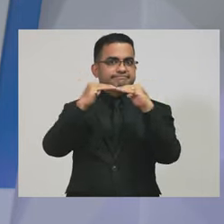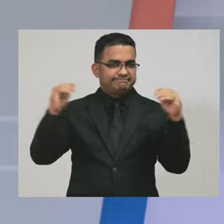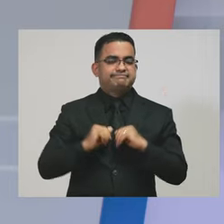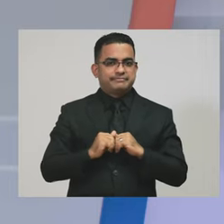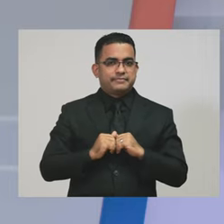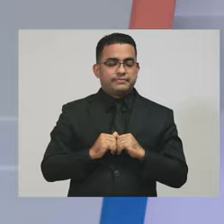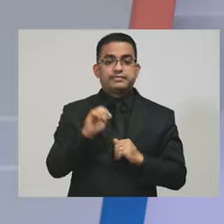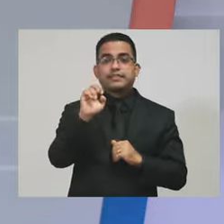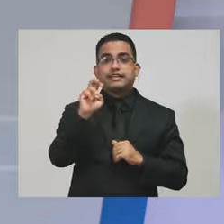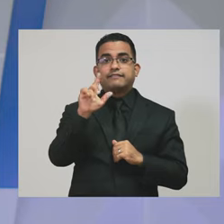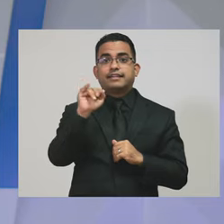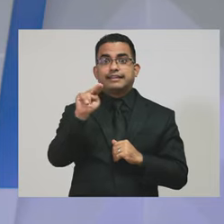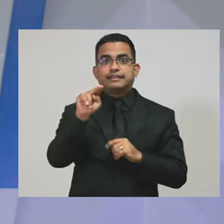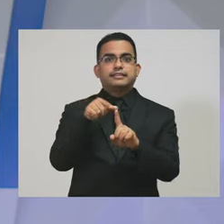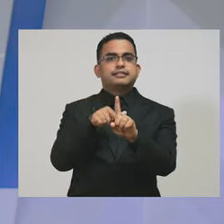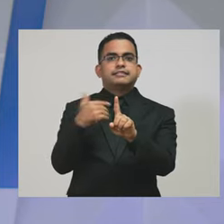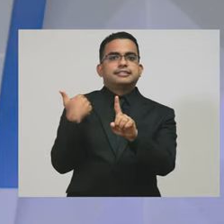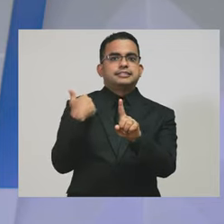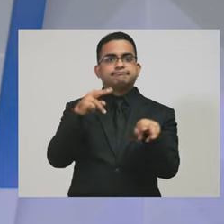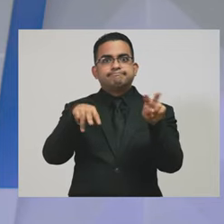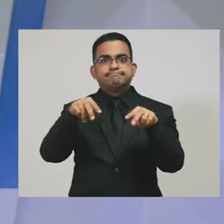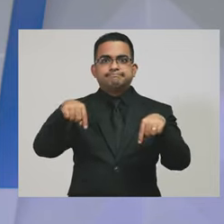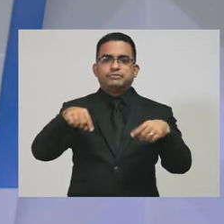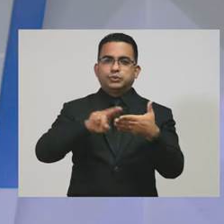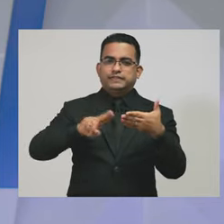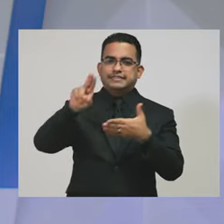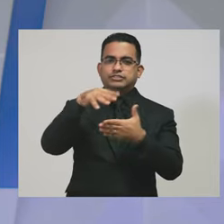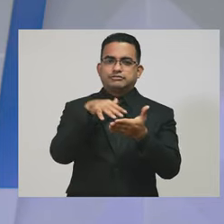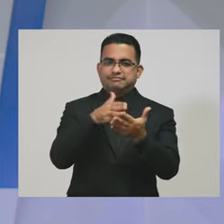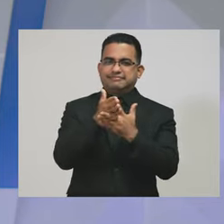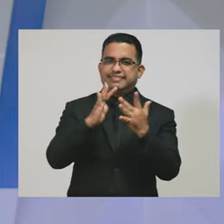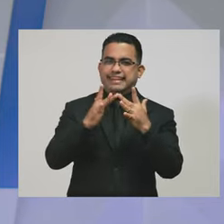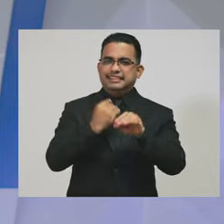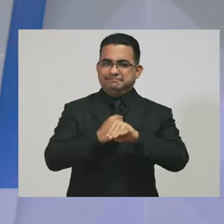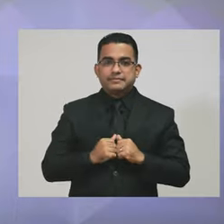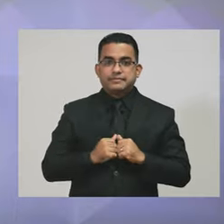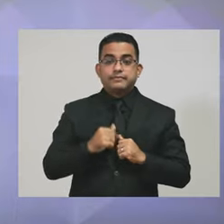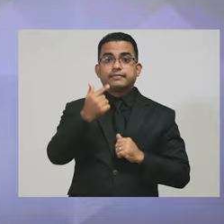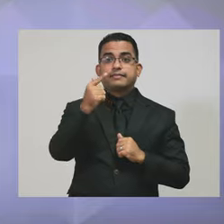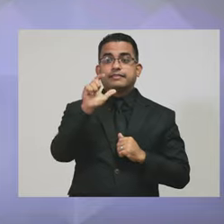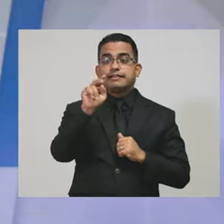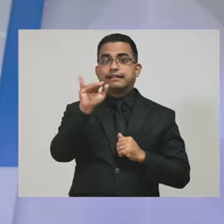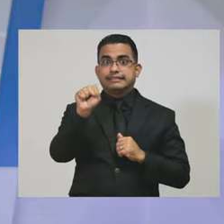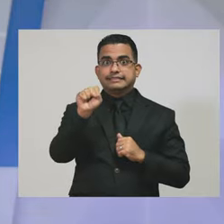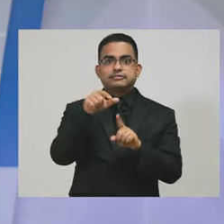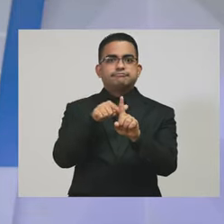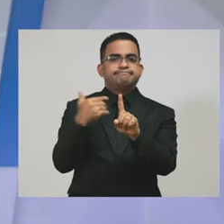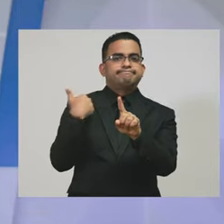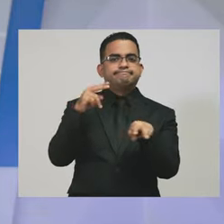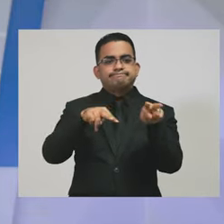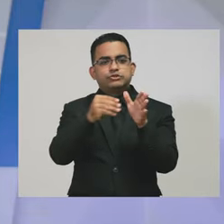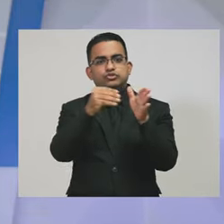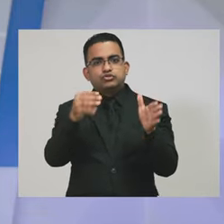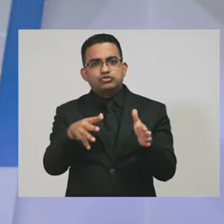la profesora evelyn del rosario verás decana de pucamaima estudios en línea la profesora glenis carolina